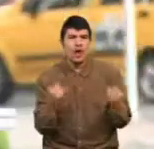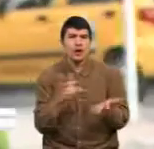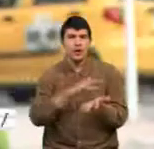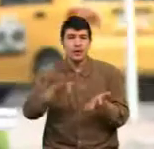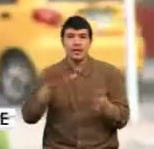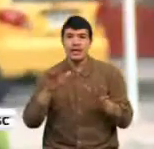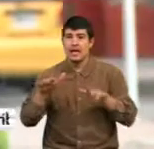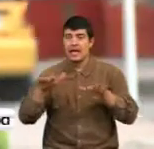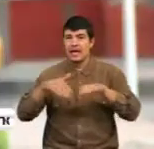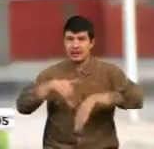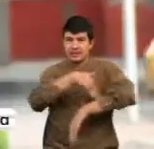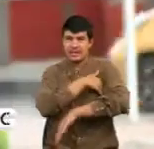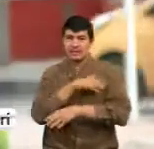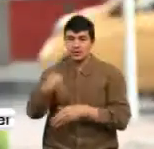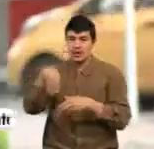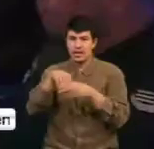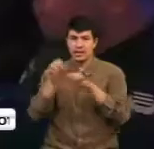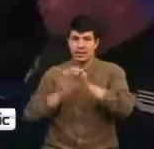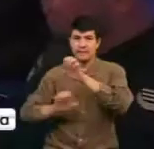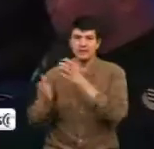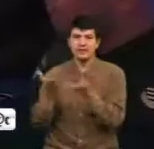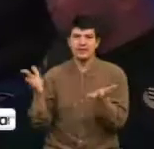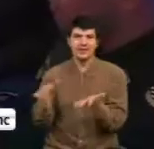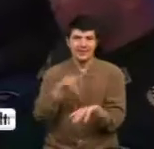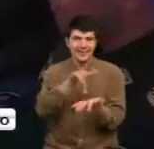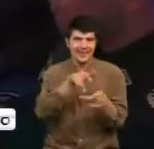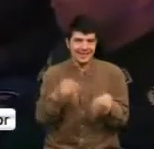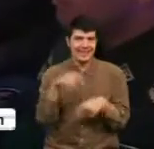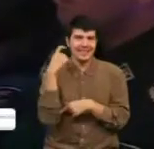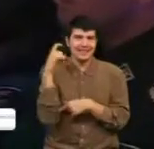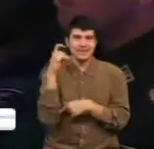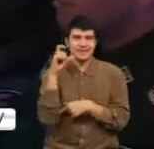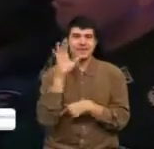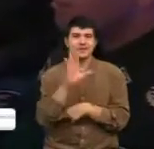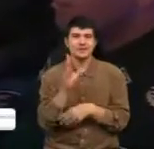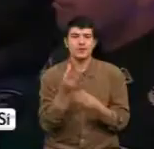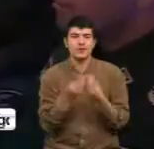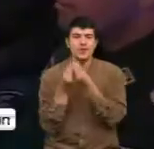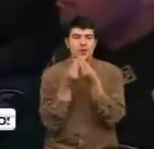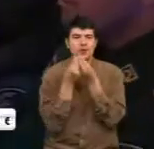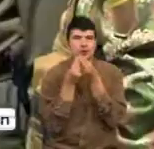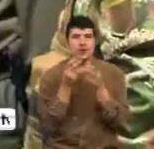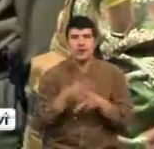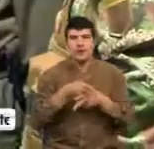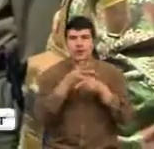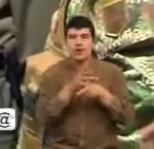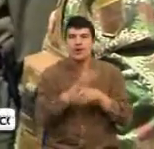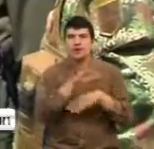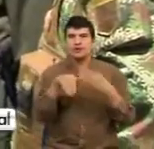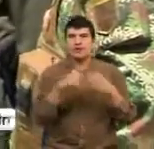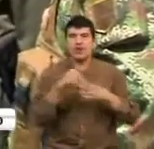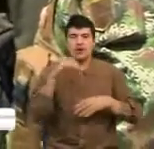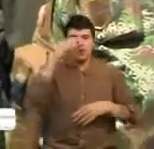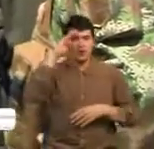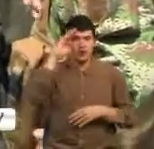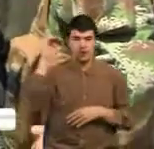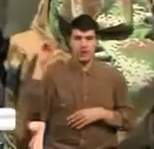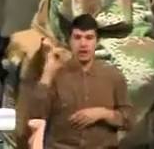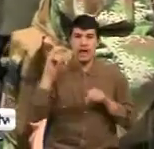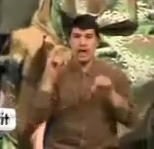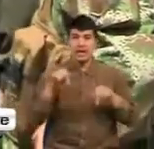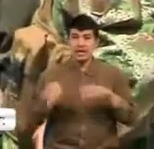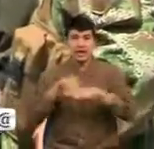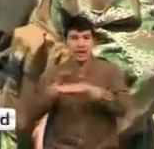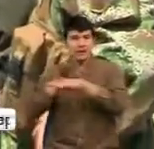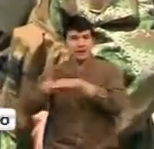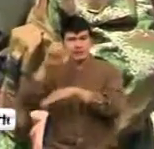el ministro del interior y de la defensa se encuentra en cúcuta o se encuentran en cúcuta en un consejo extraordinario de seguridad con las autoridades locales y el llamado es